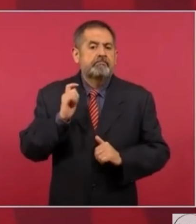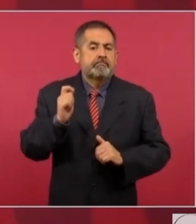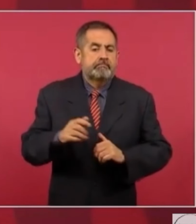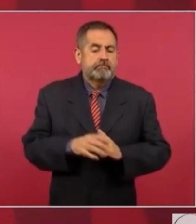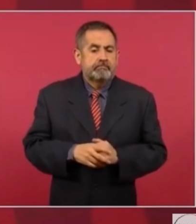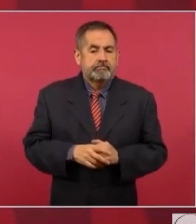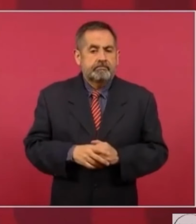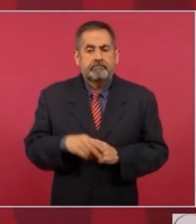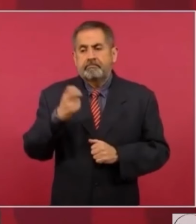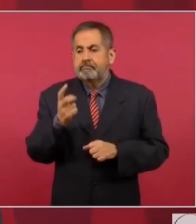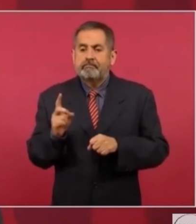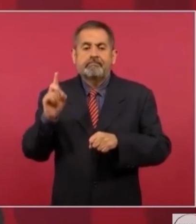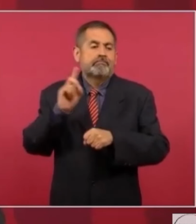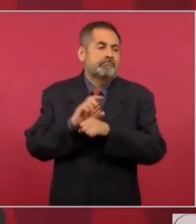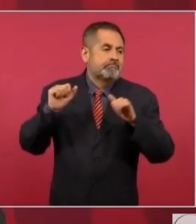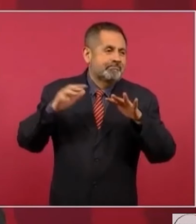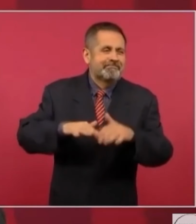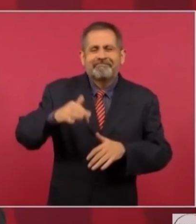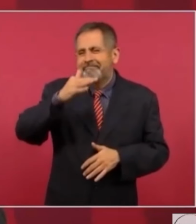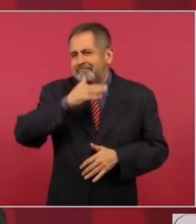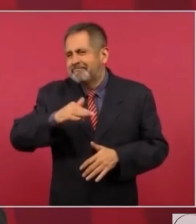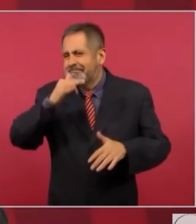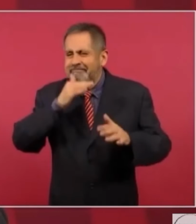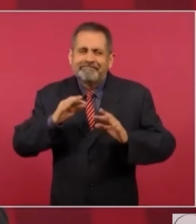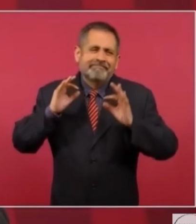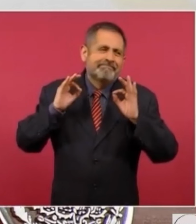la celebración